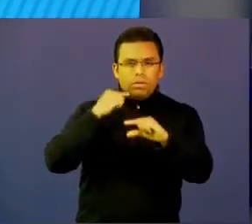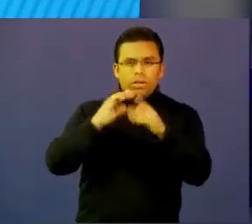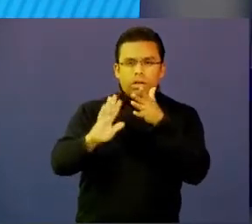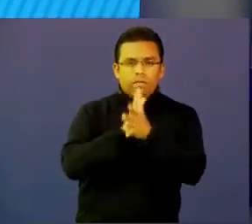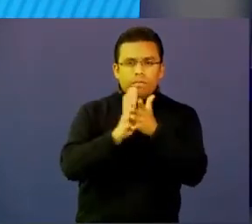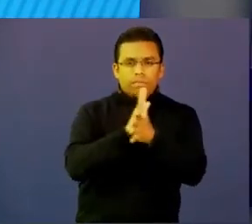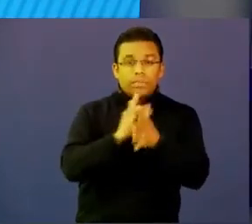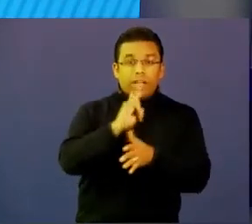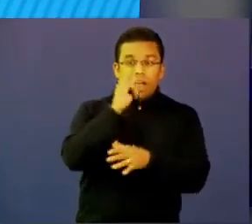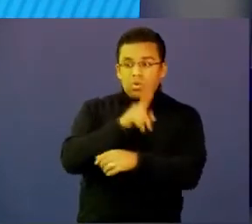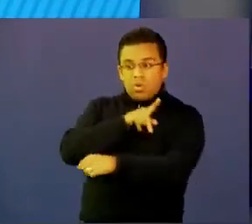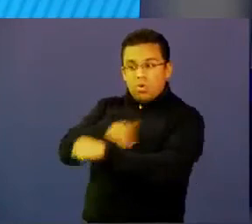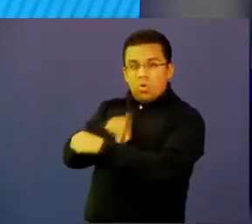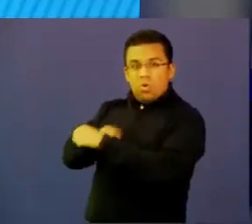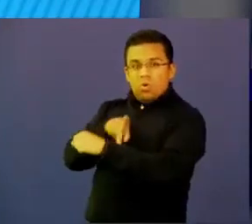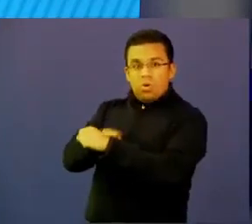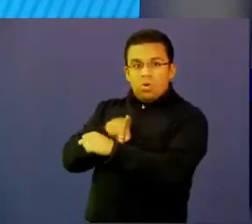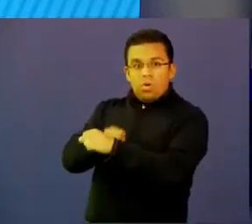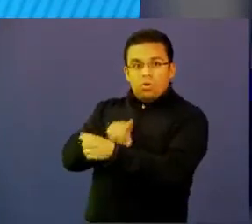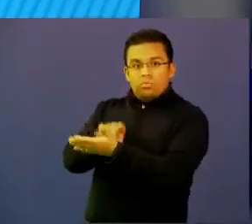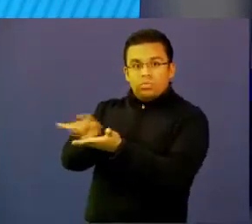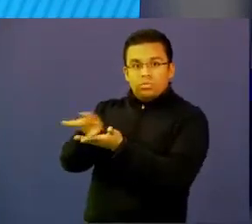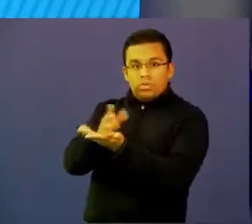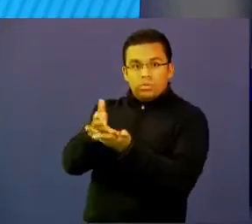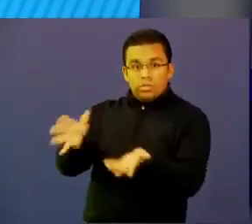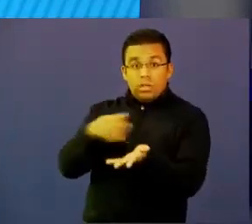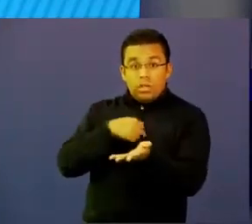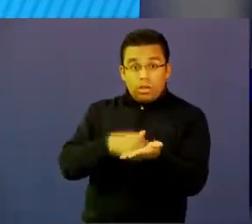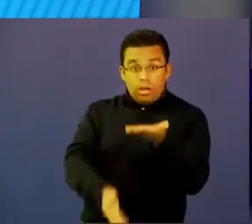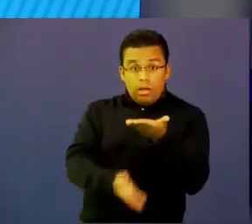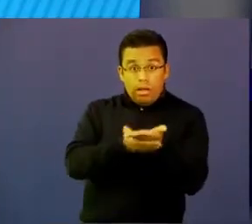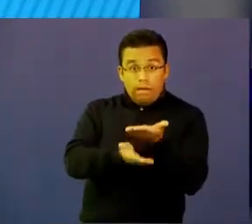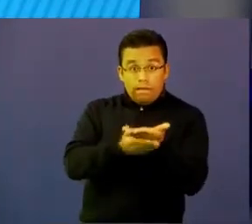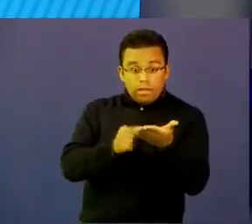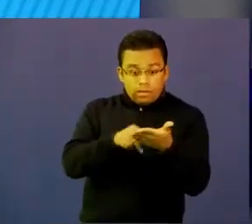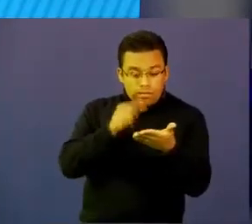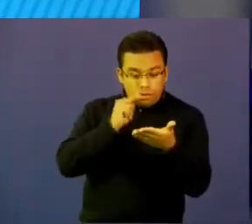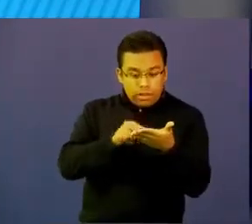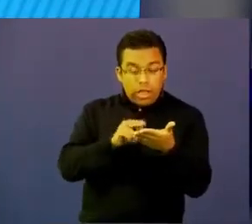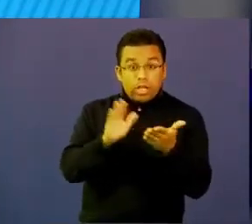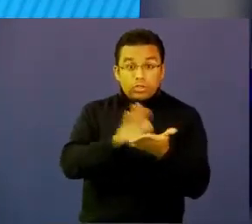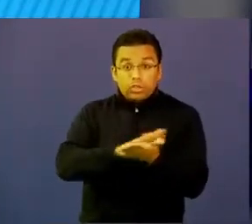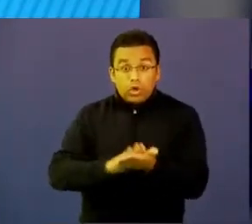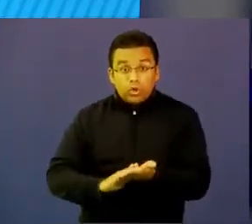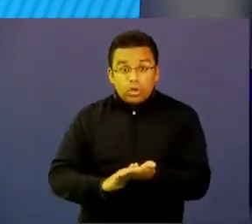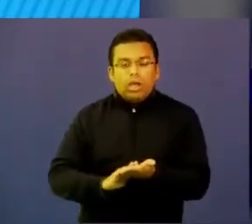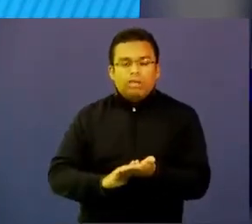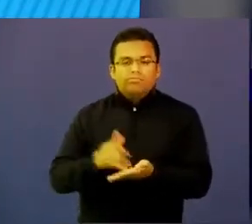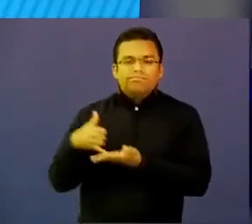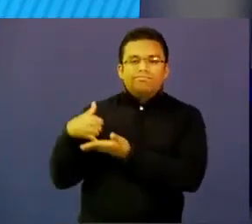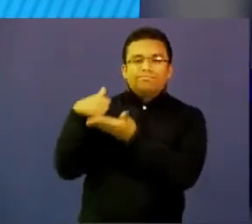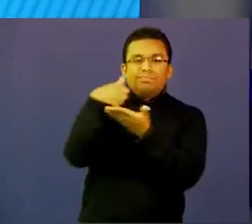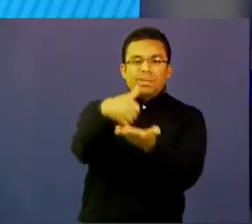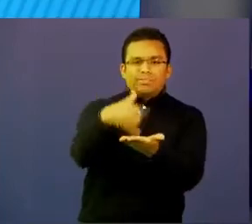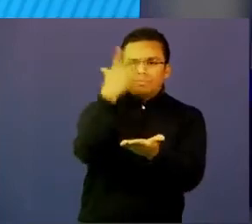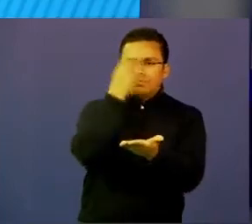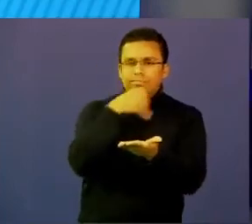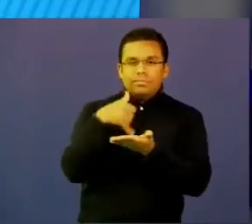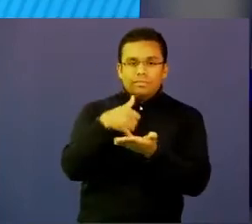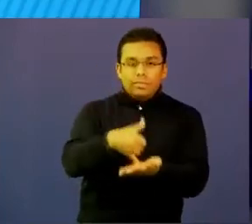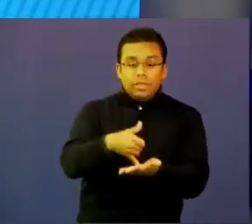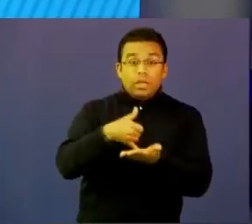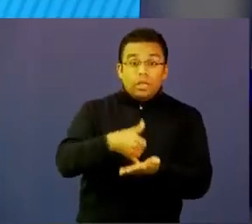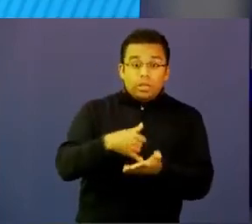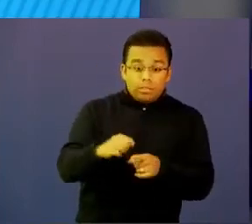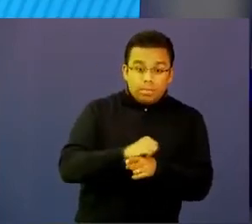Cuando tengamos este mapa, que además les vamos a dar unos premios fabulosos a las mejores prácticas, pero con este mapa vamos a poder escoger esas mejores prácticas para